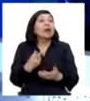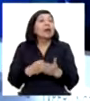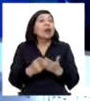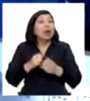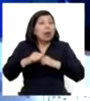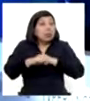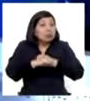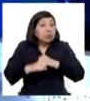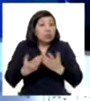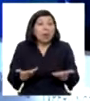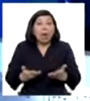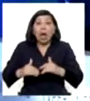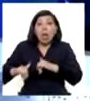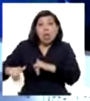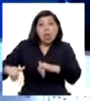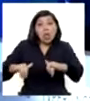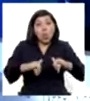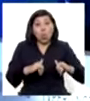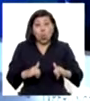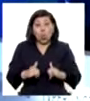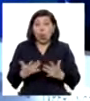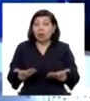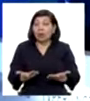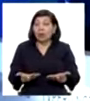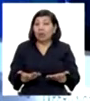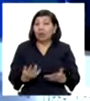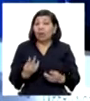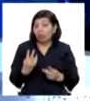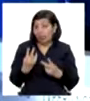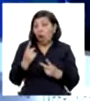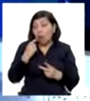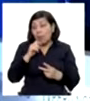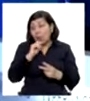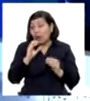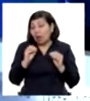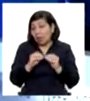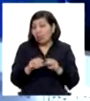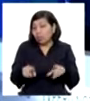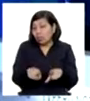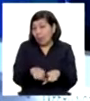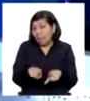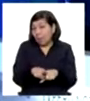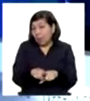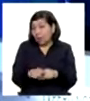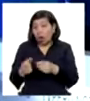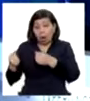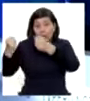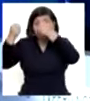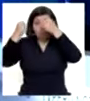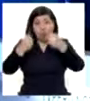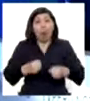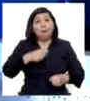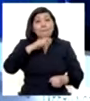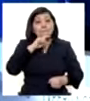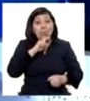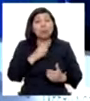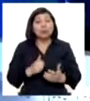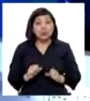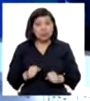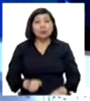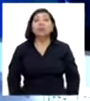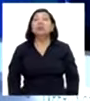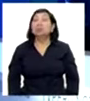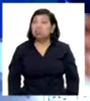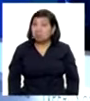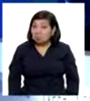que promueve la igualdad de los dos géneros y también el empoderamiento de las mujeres y las niñas, ¿no?